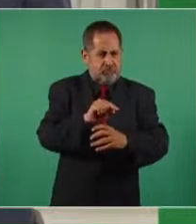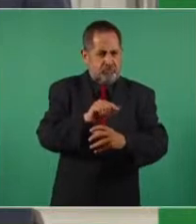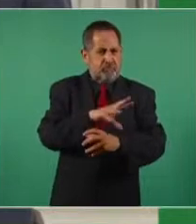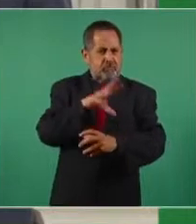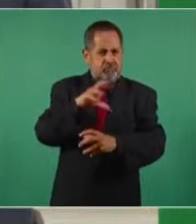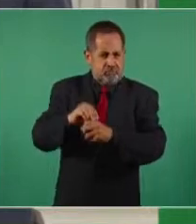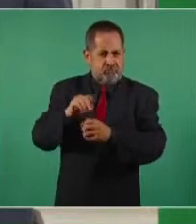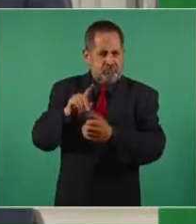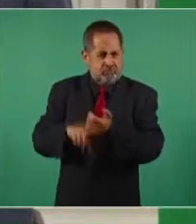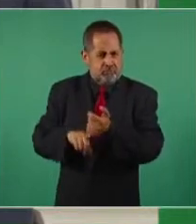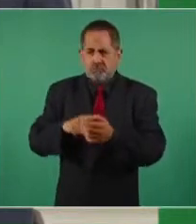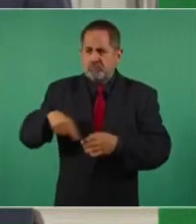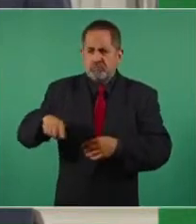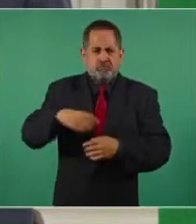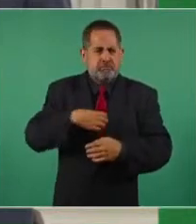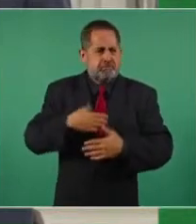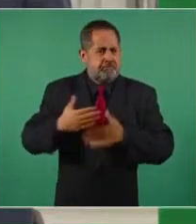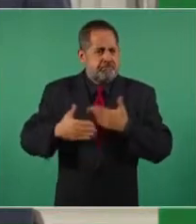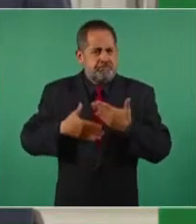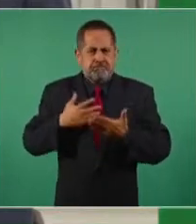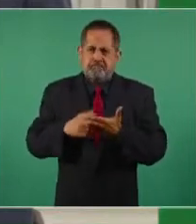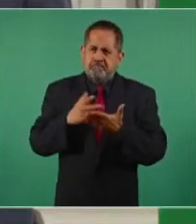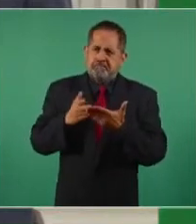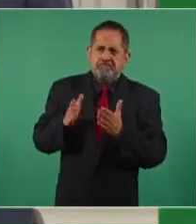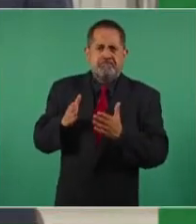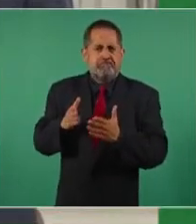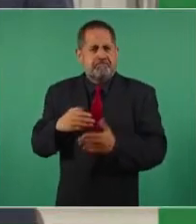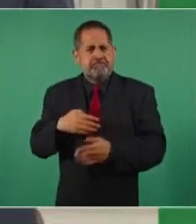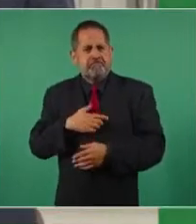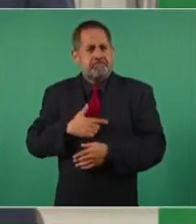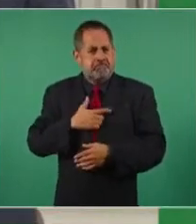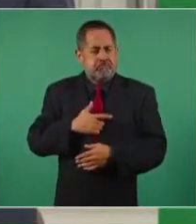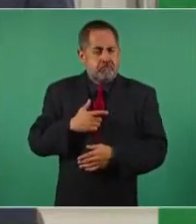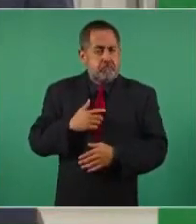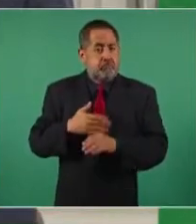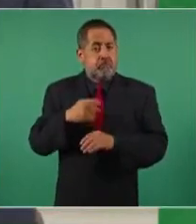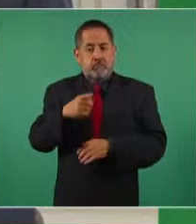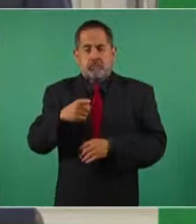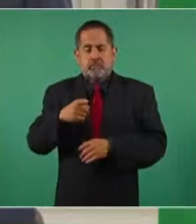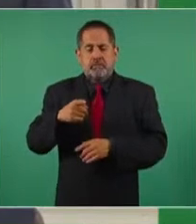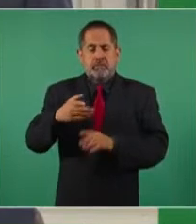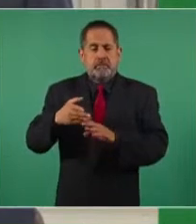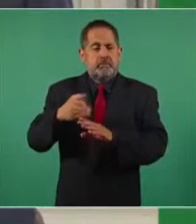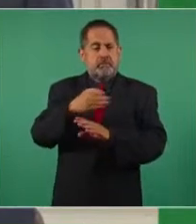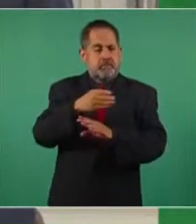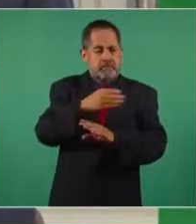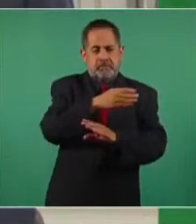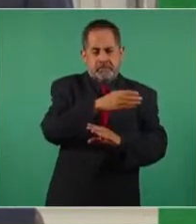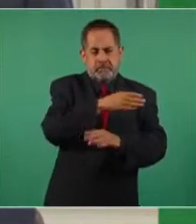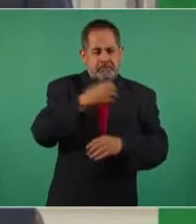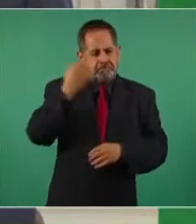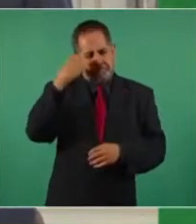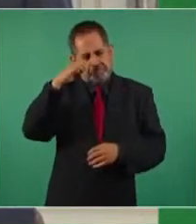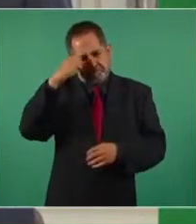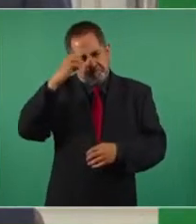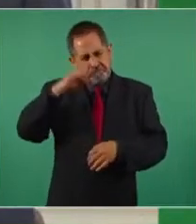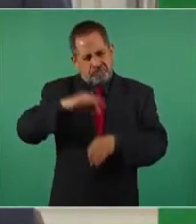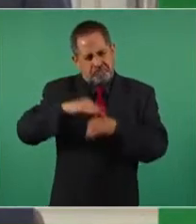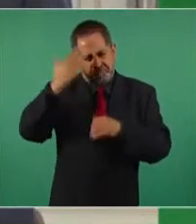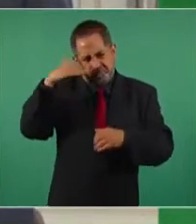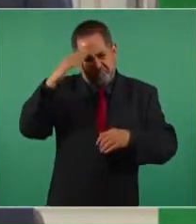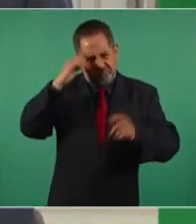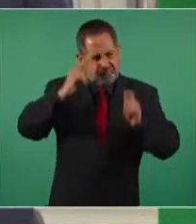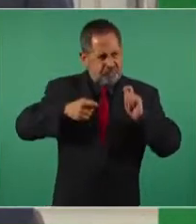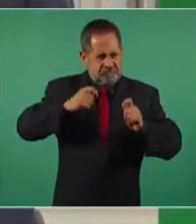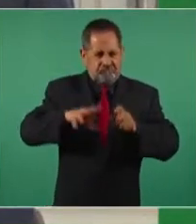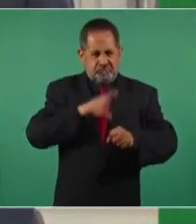hay un ánimo adecuado porque hemos podido aprovechar la experiencia de banesto el